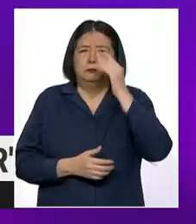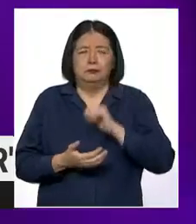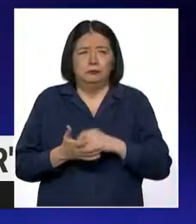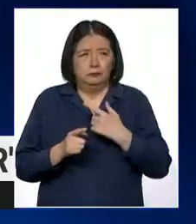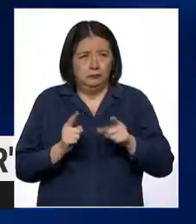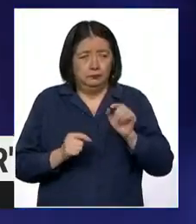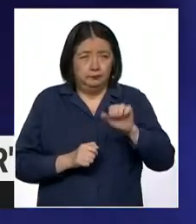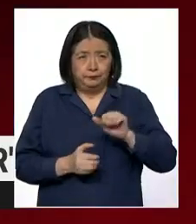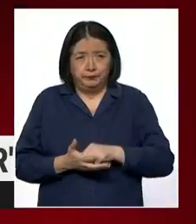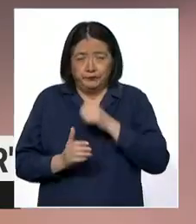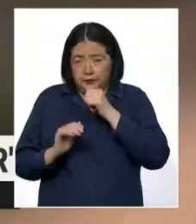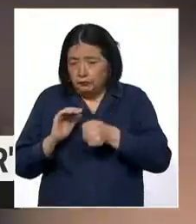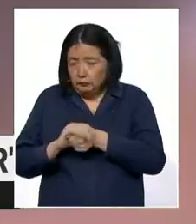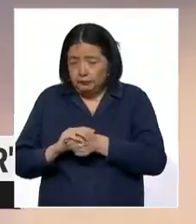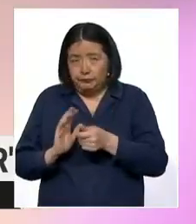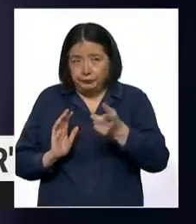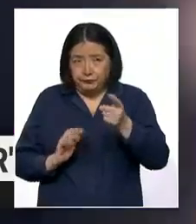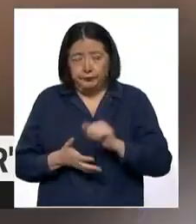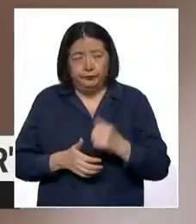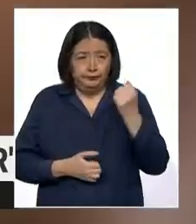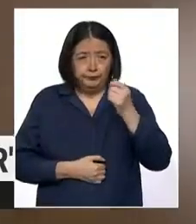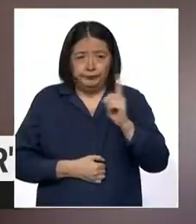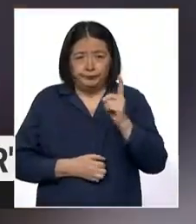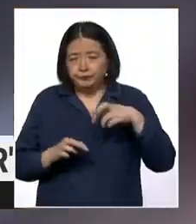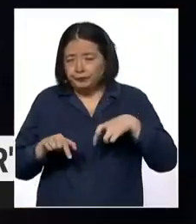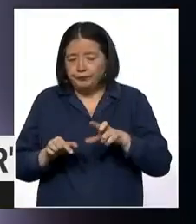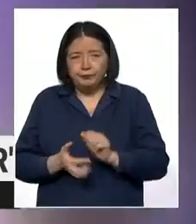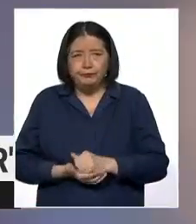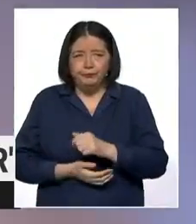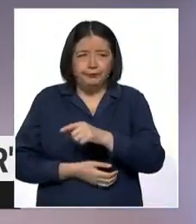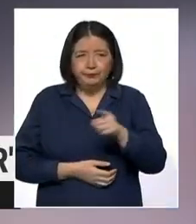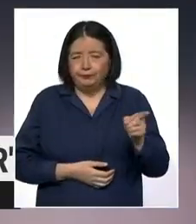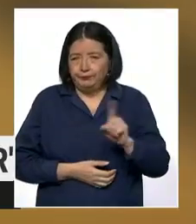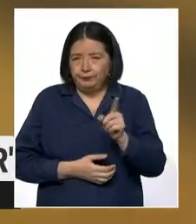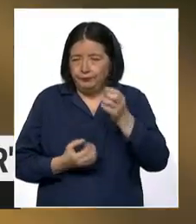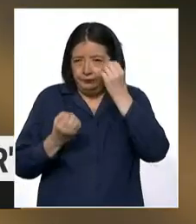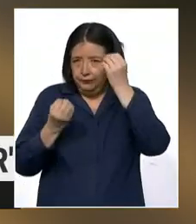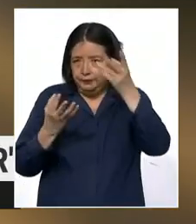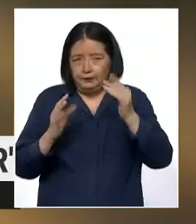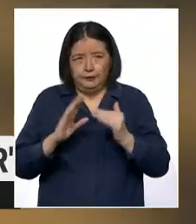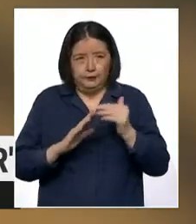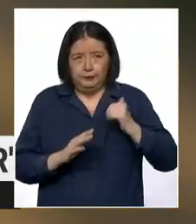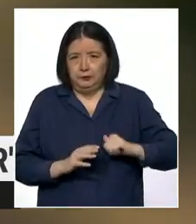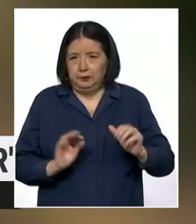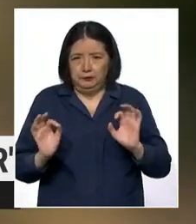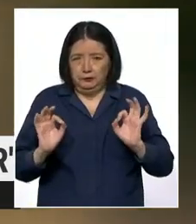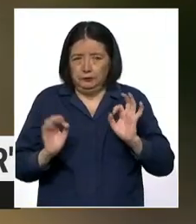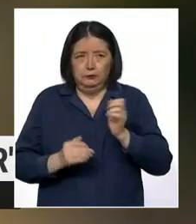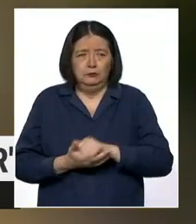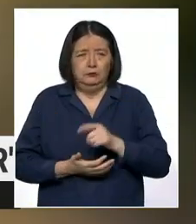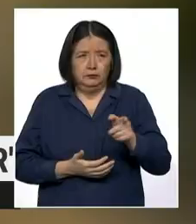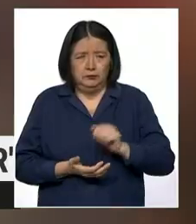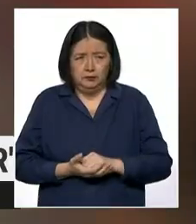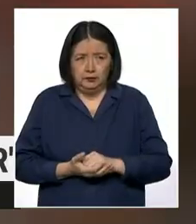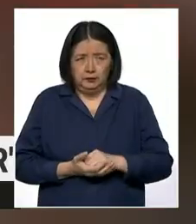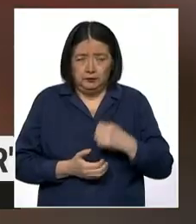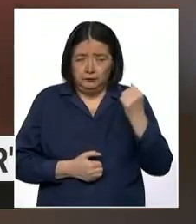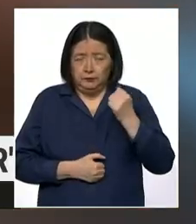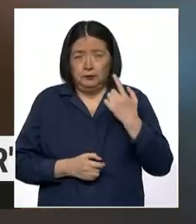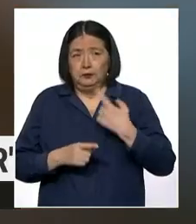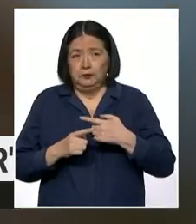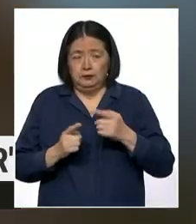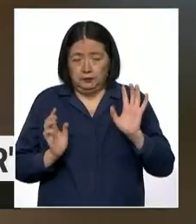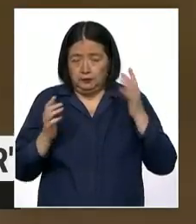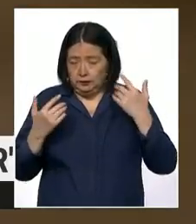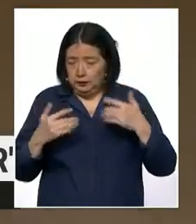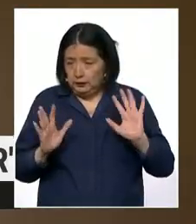Naturalmente, al ser totalmente clandestina, no tiene ningún permiso, ellos no han comunicado a la municipalidad sobre este evento, sin embargo, la municipalidad, una